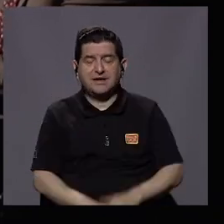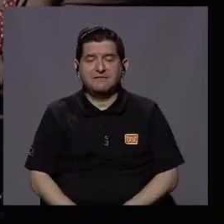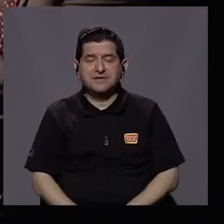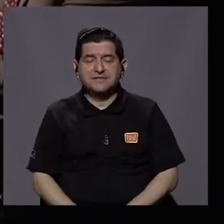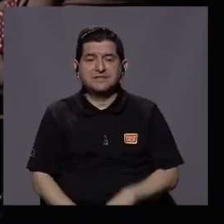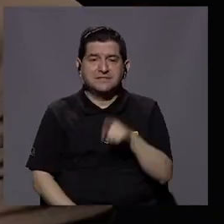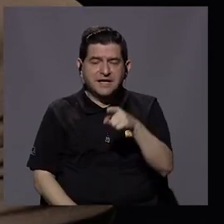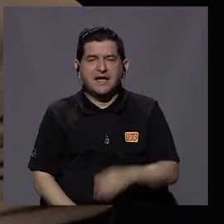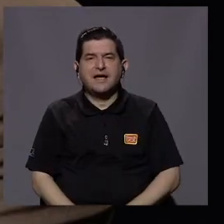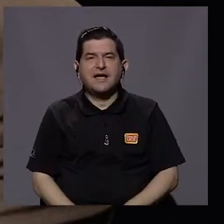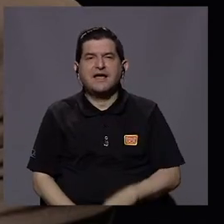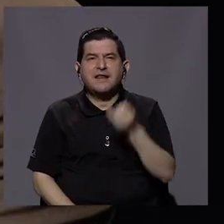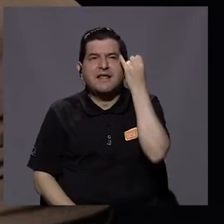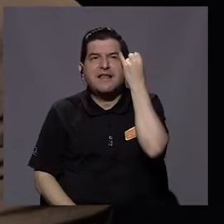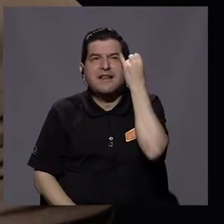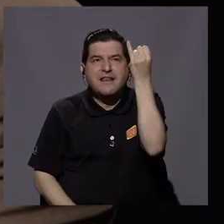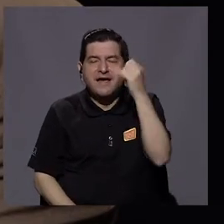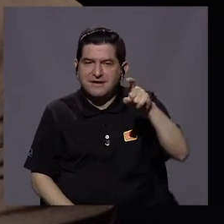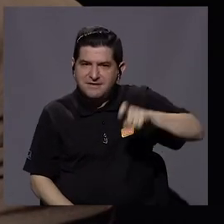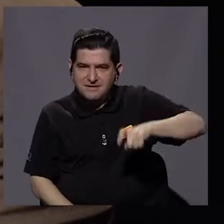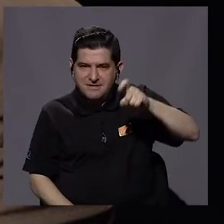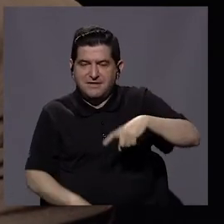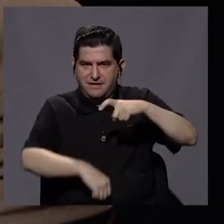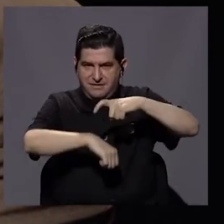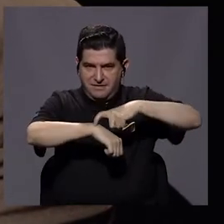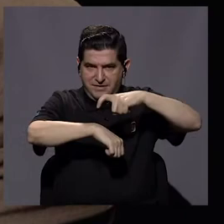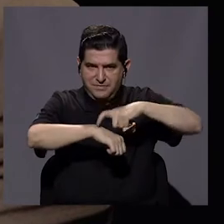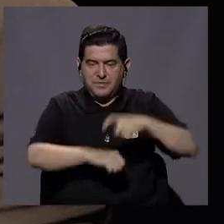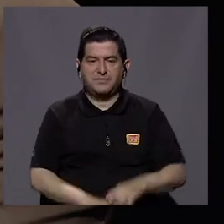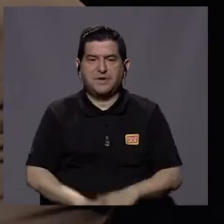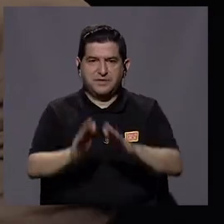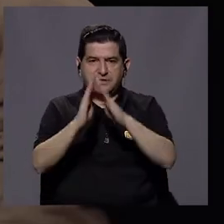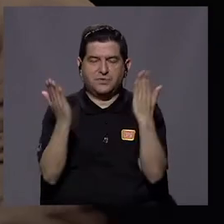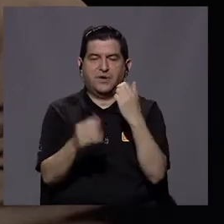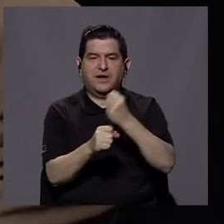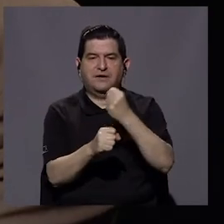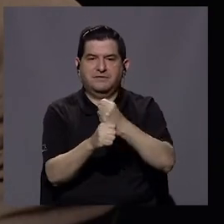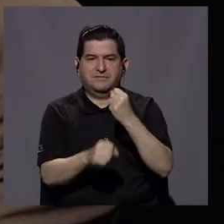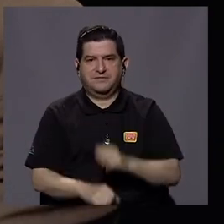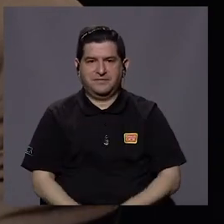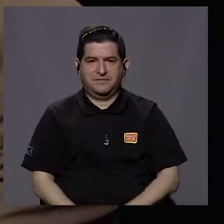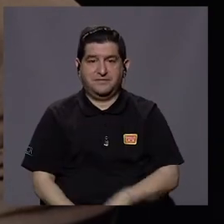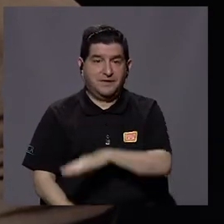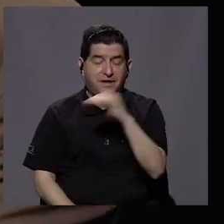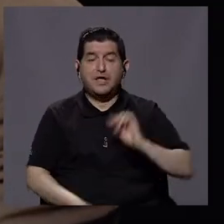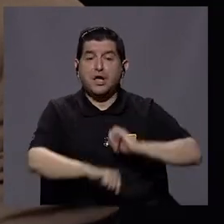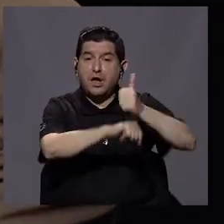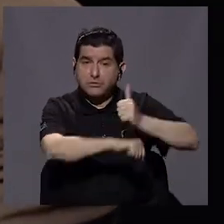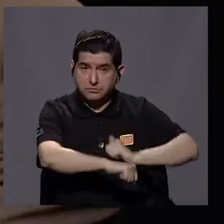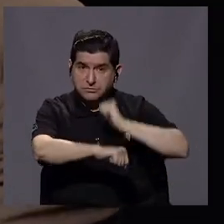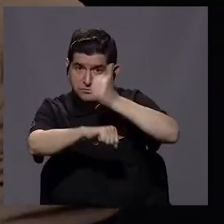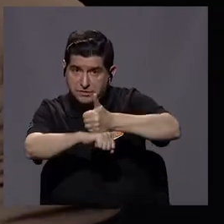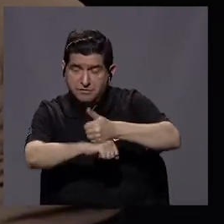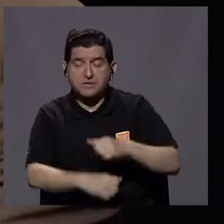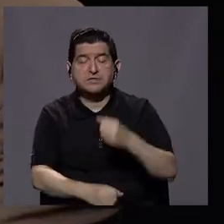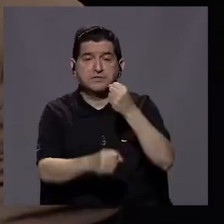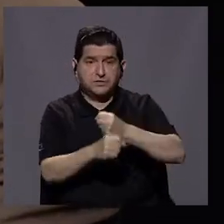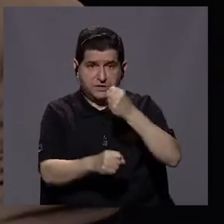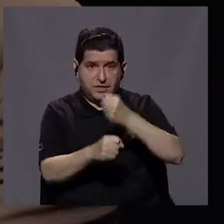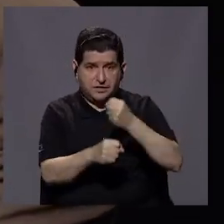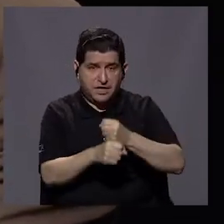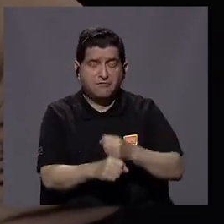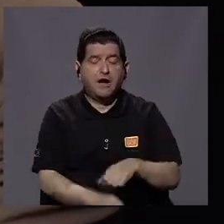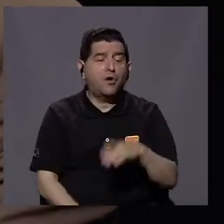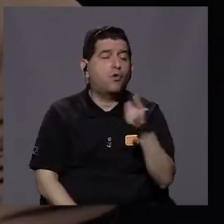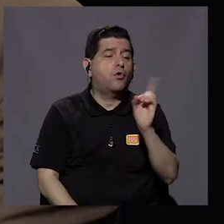las líneas que se requieren a la hora de abrir puestos de trabajo, e inclusive determinar cuáles puestos de trabajo